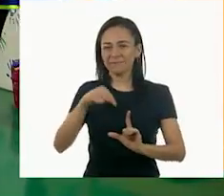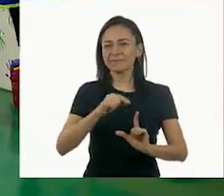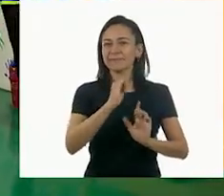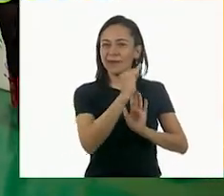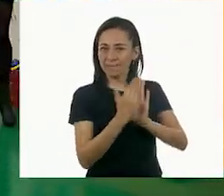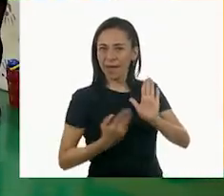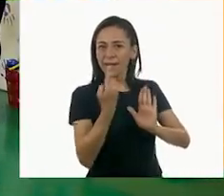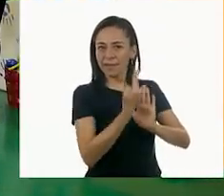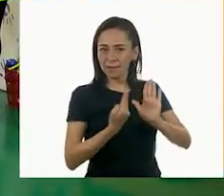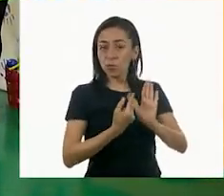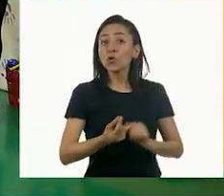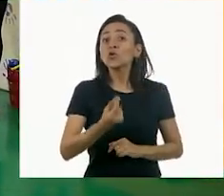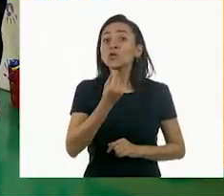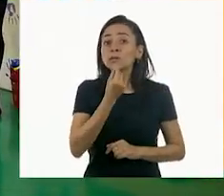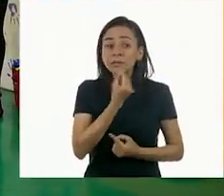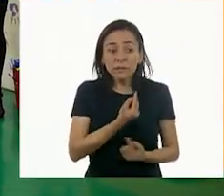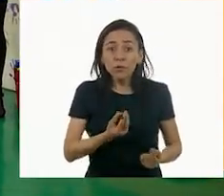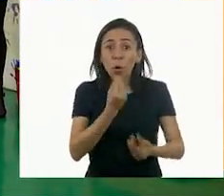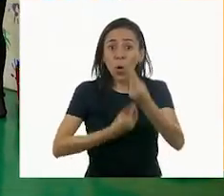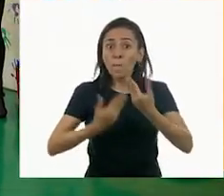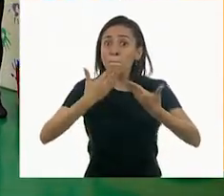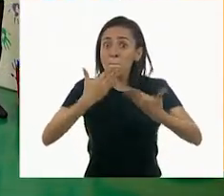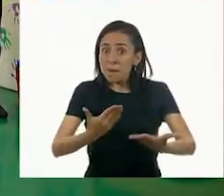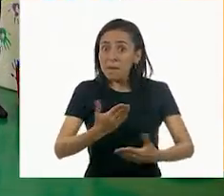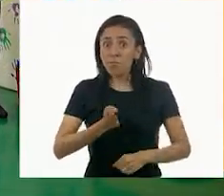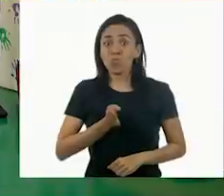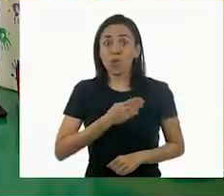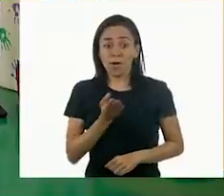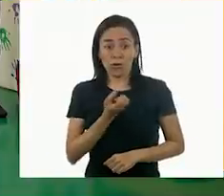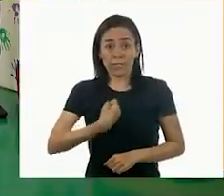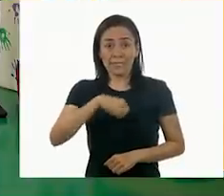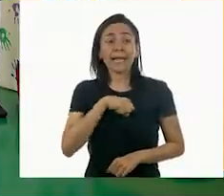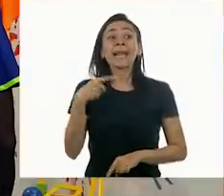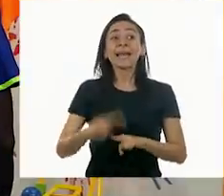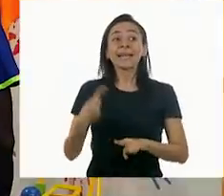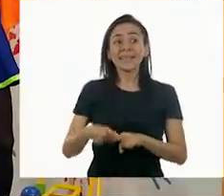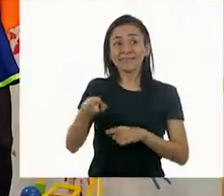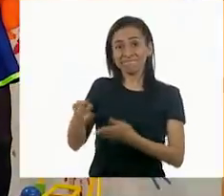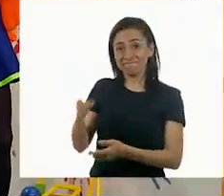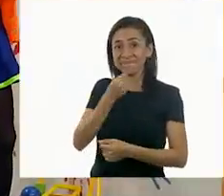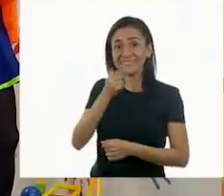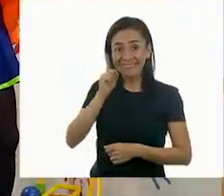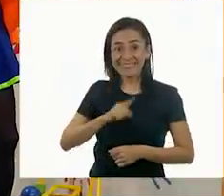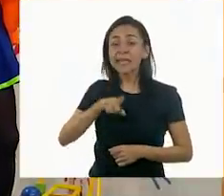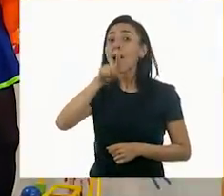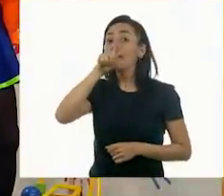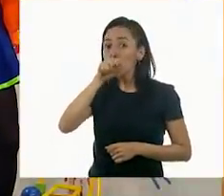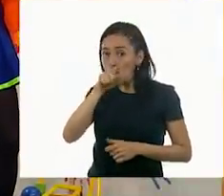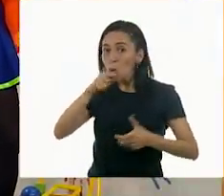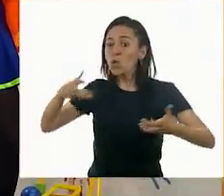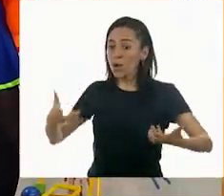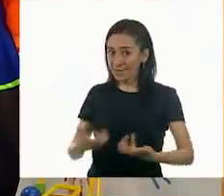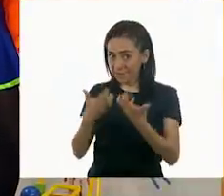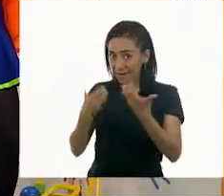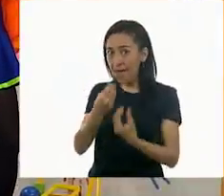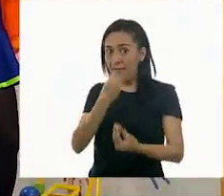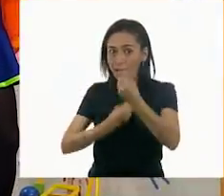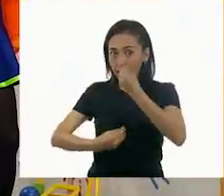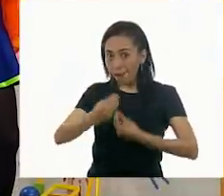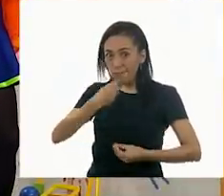sana son la pequeña que consume un pollito con ensalada y el niño que